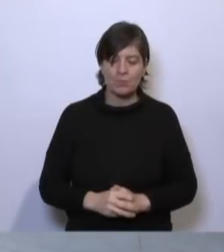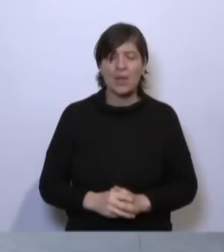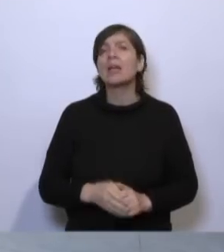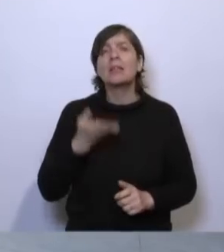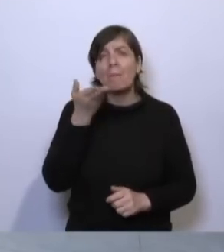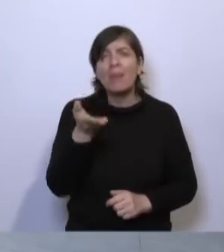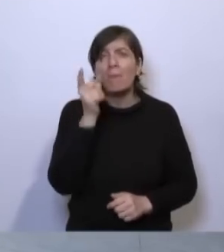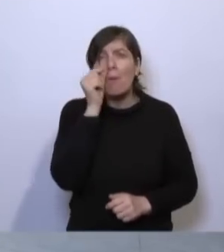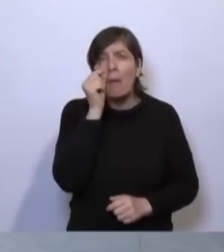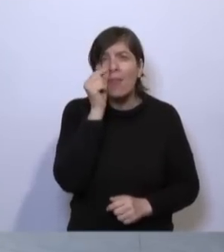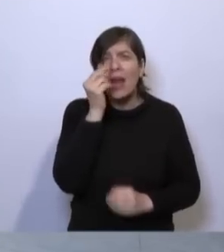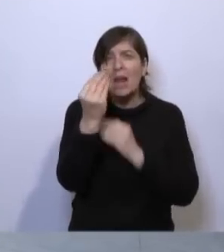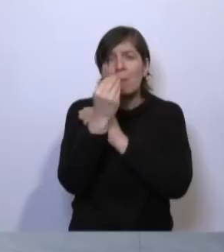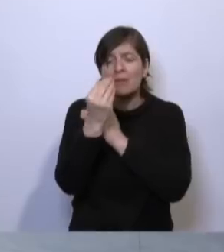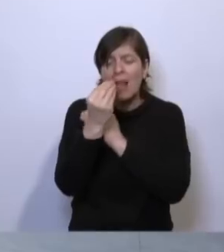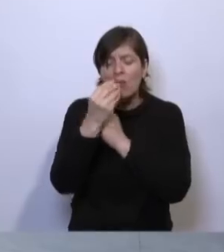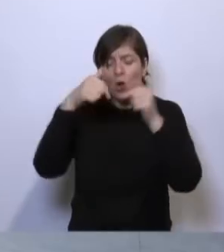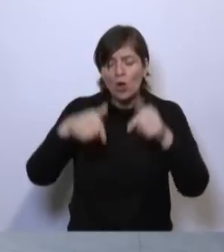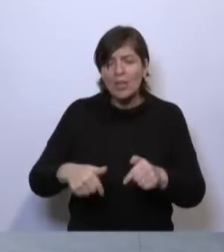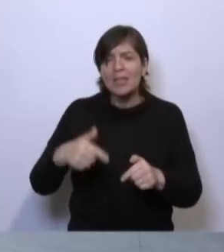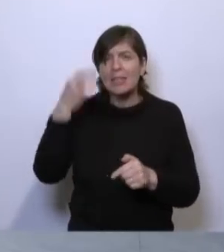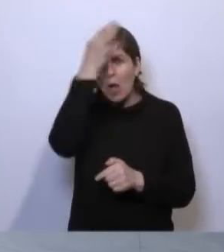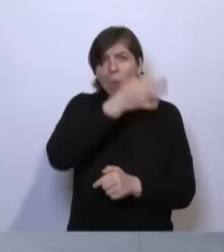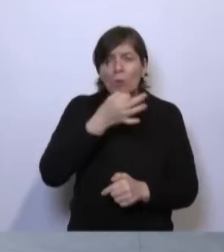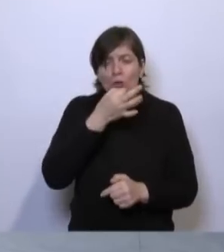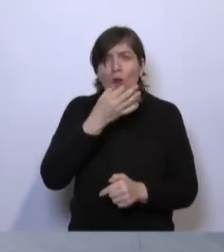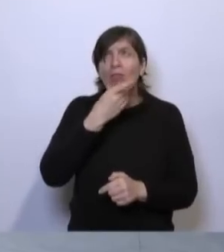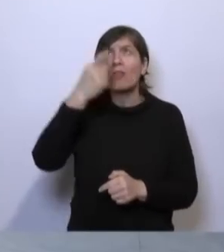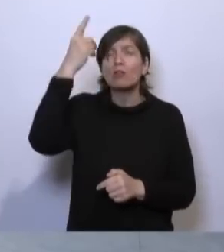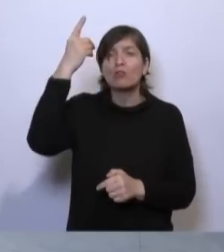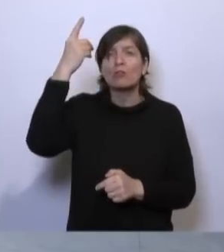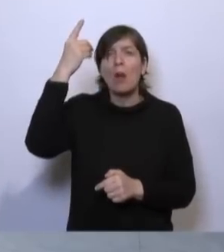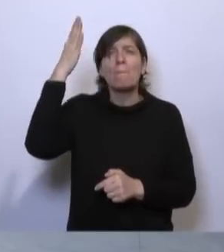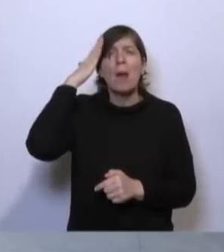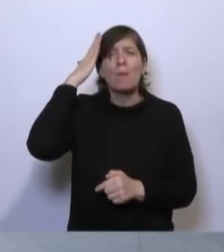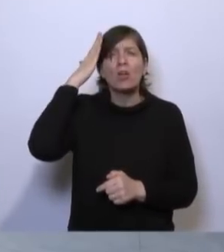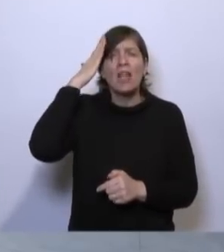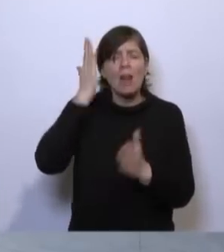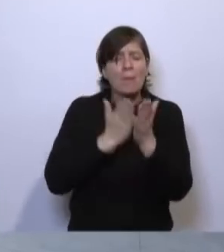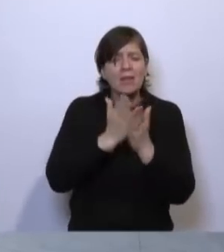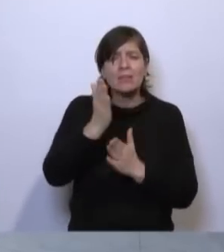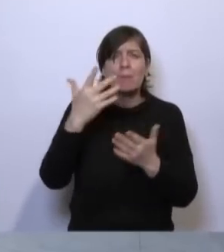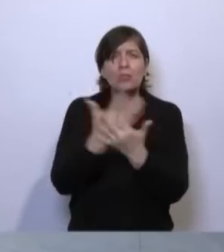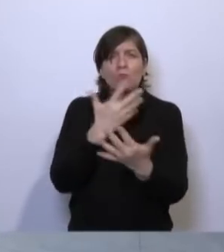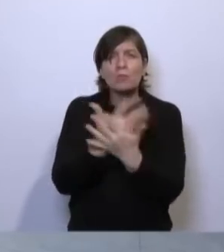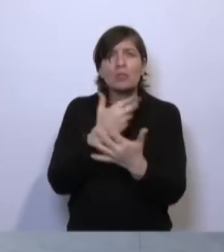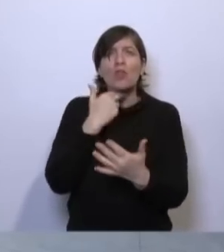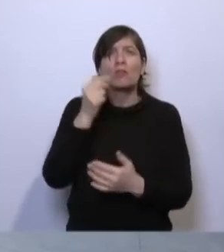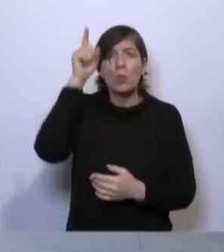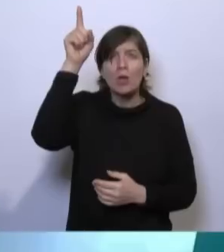Te pedimos, Padre, que alimentados con este sacramento divino, memorial perpetuo de la pasión de tu